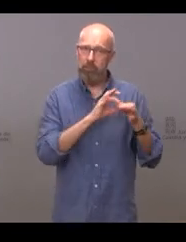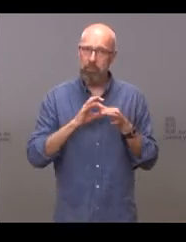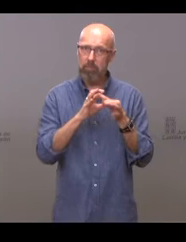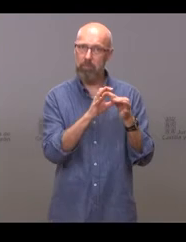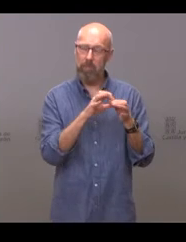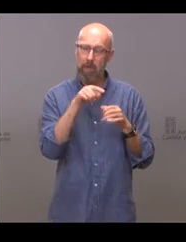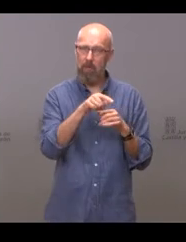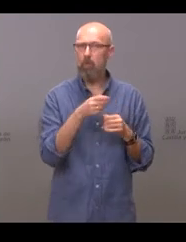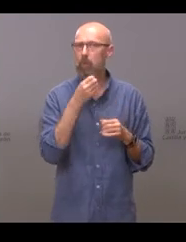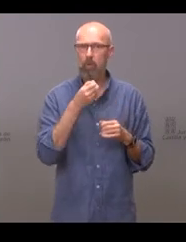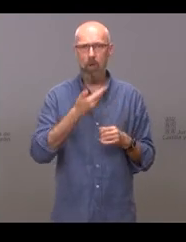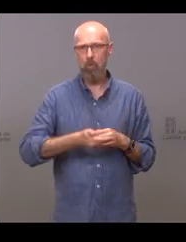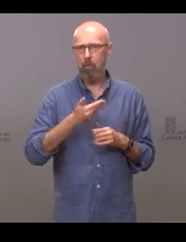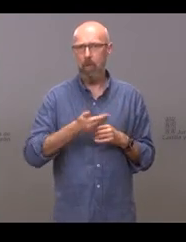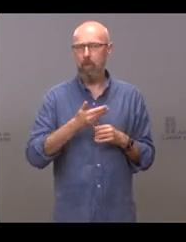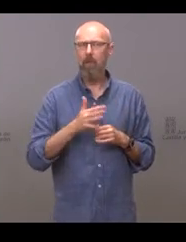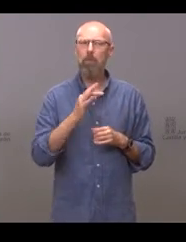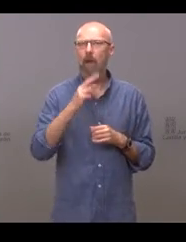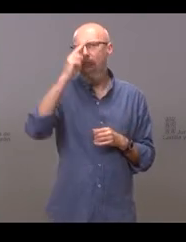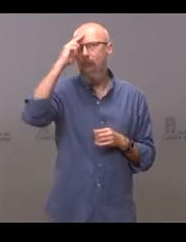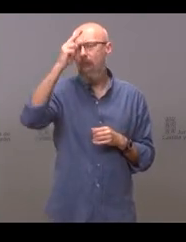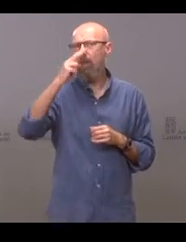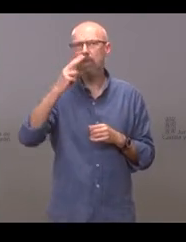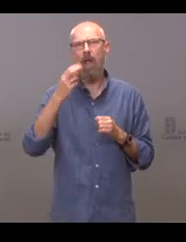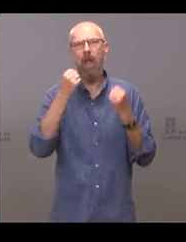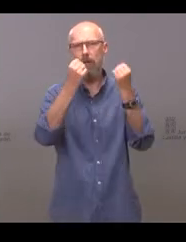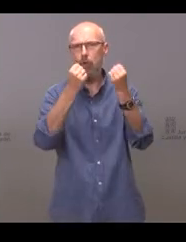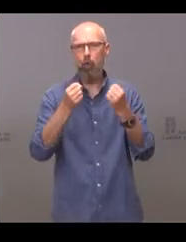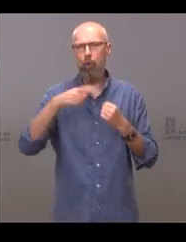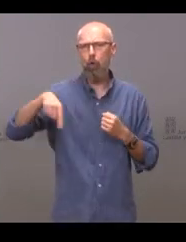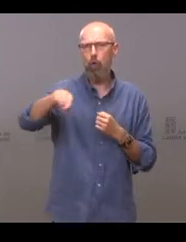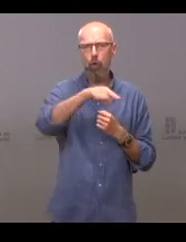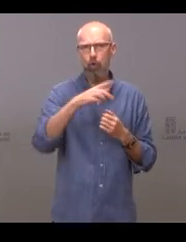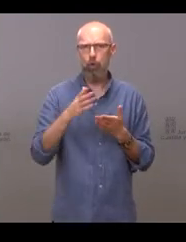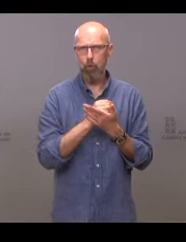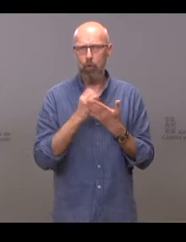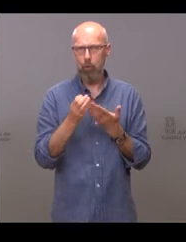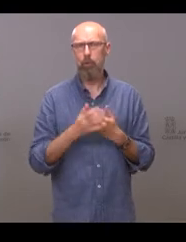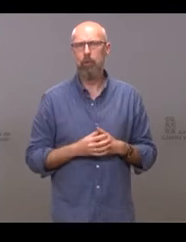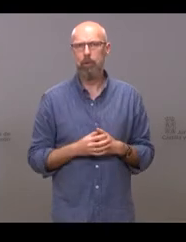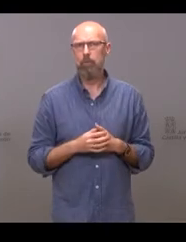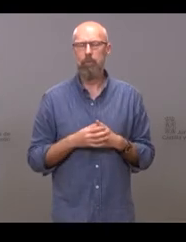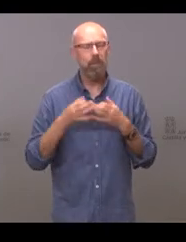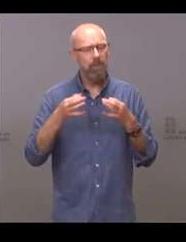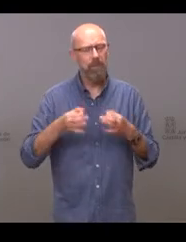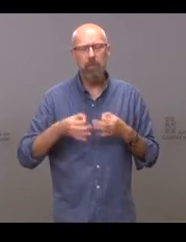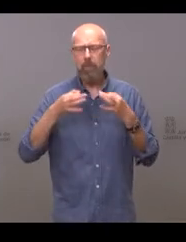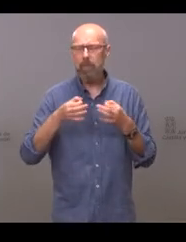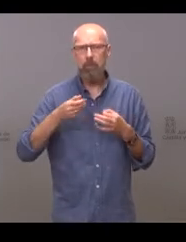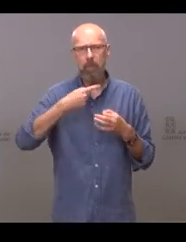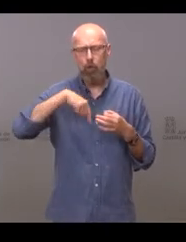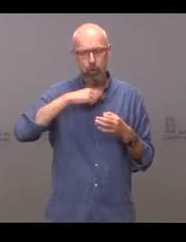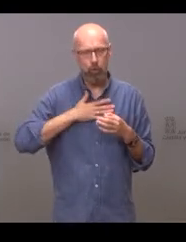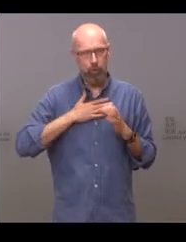fundamental ya esa lealtad institucional a la que creo que nos debemos y que siempre nosotros desde nuestra organización